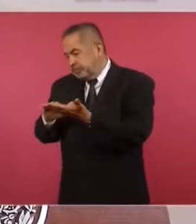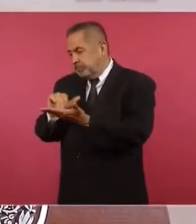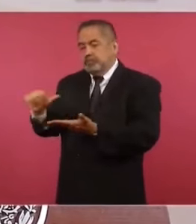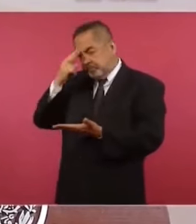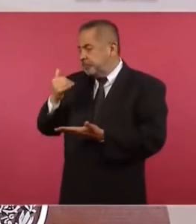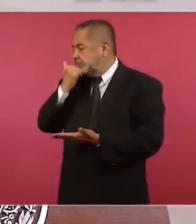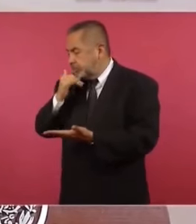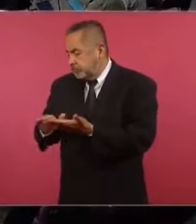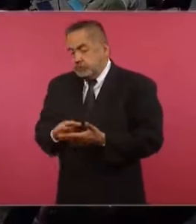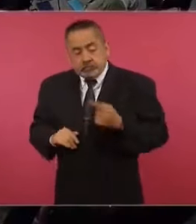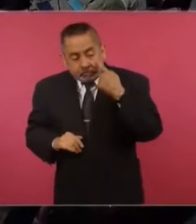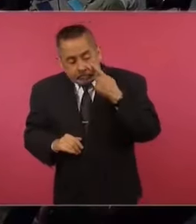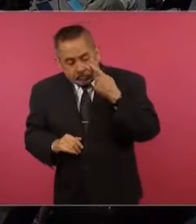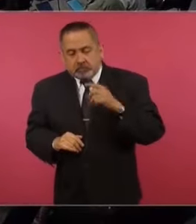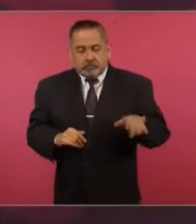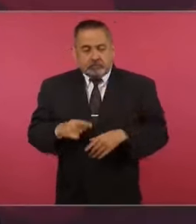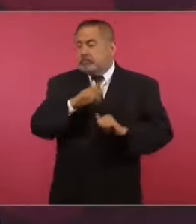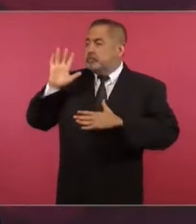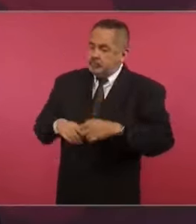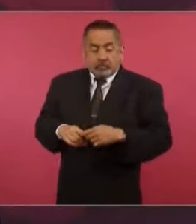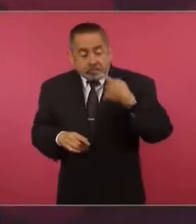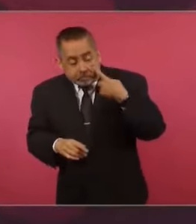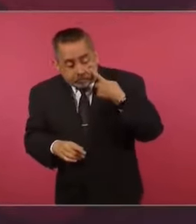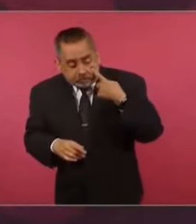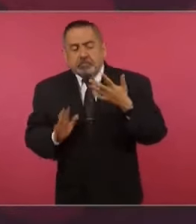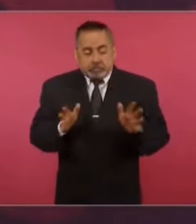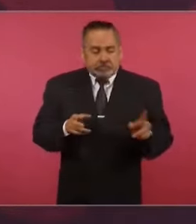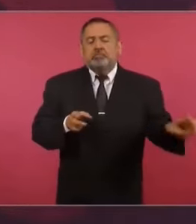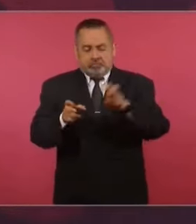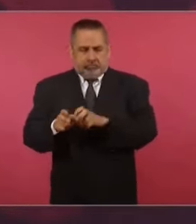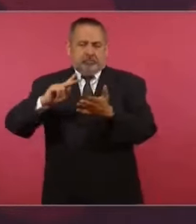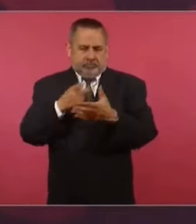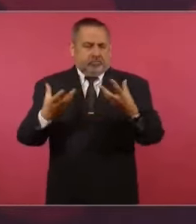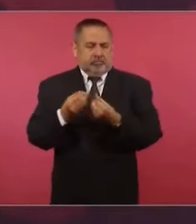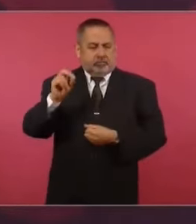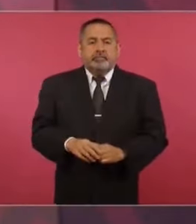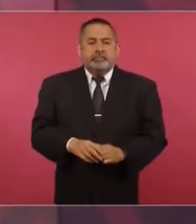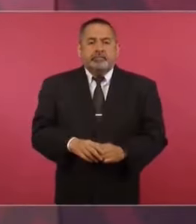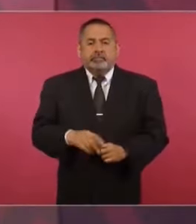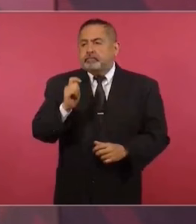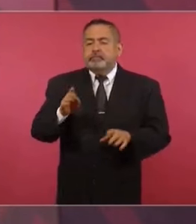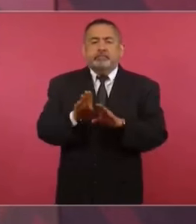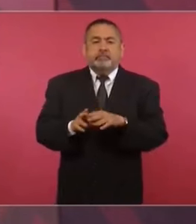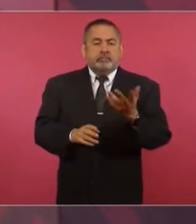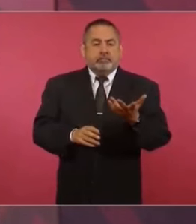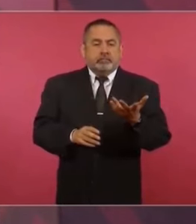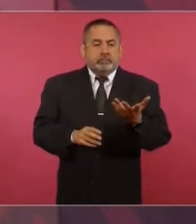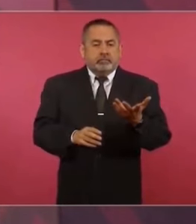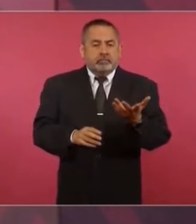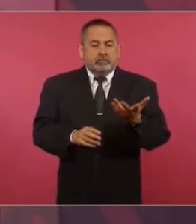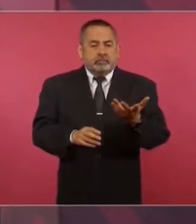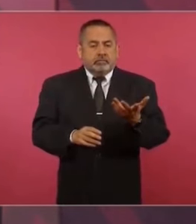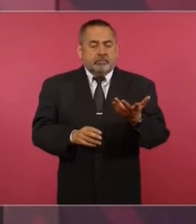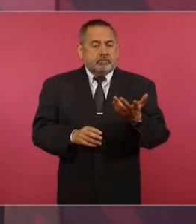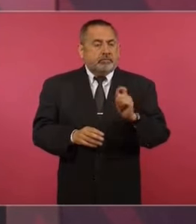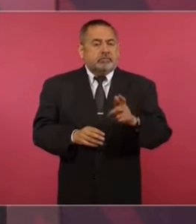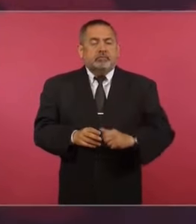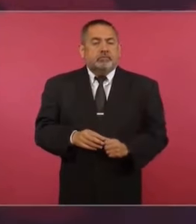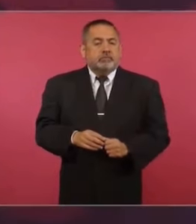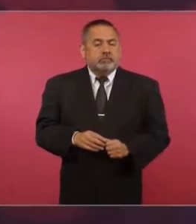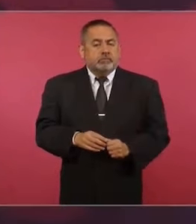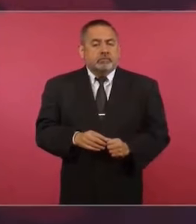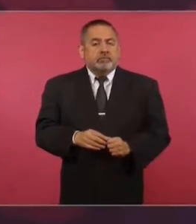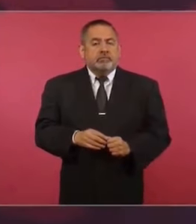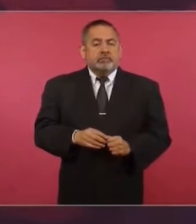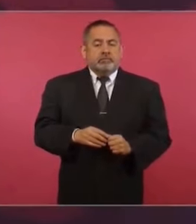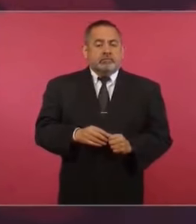disculpa y el compromiso de no repetición. Pero también lo que queremos es que se convierta